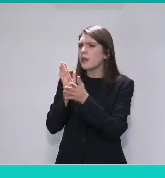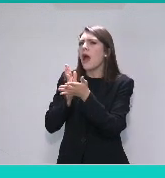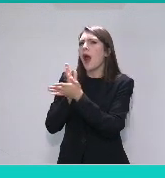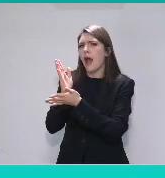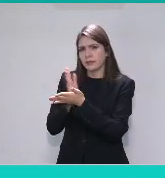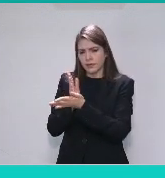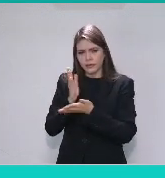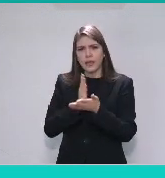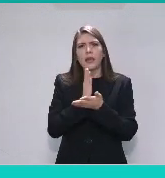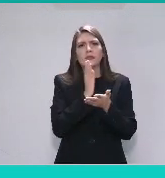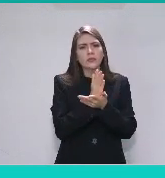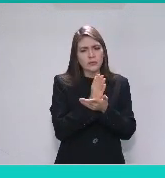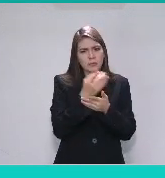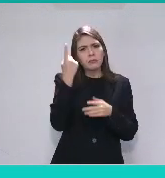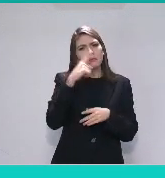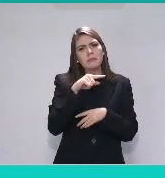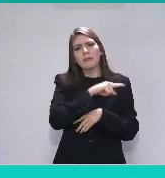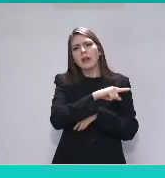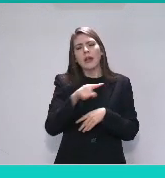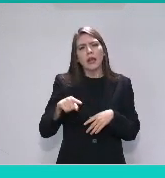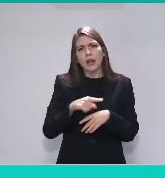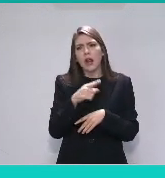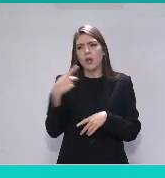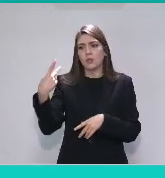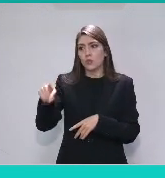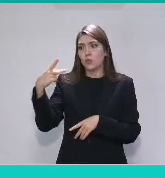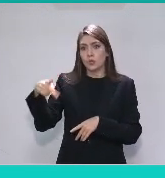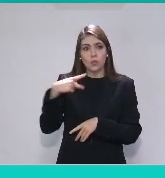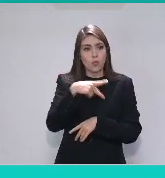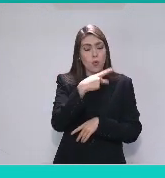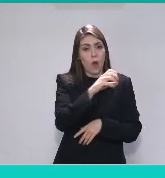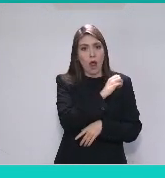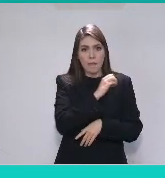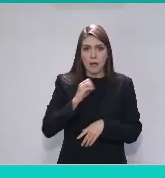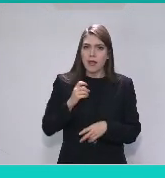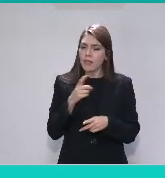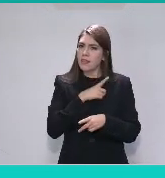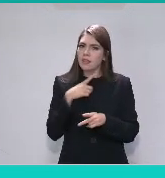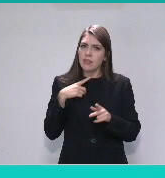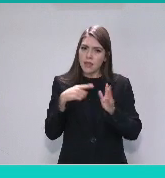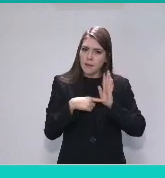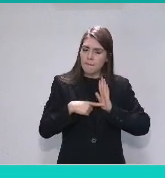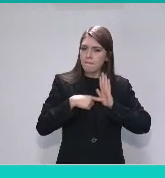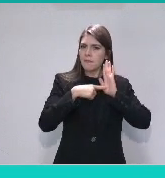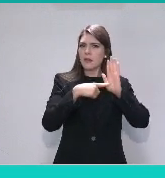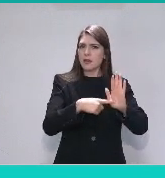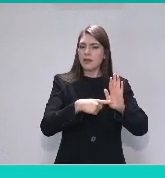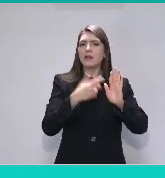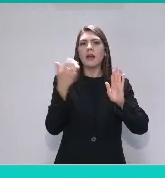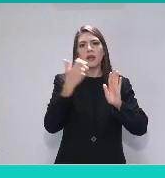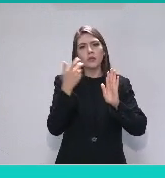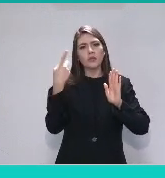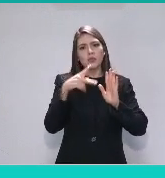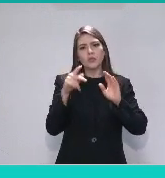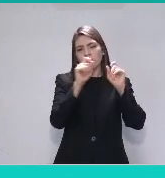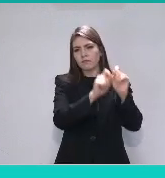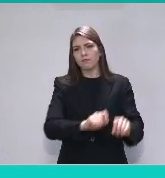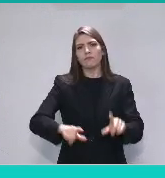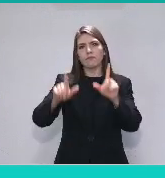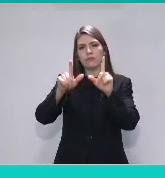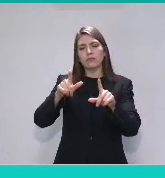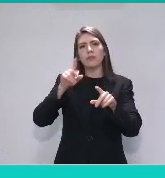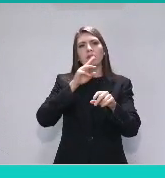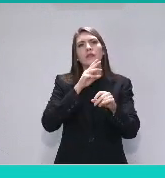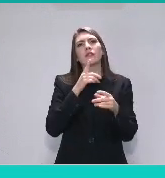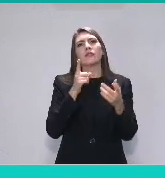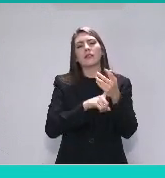posesión de los sujetos obligados que por obligación de transparencia deben publicar en el sistema de portales y obligaciones de